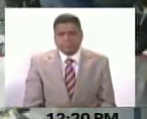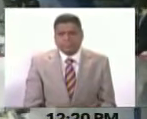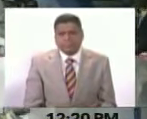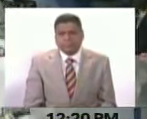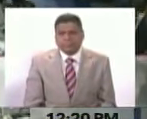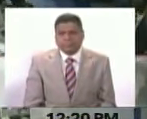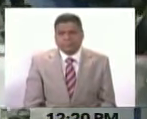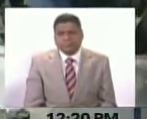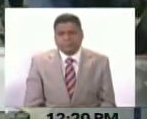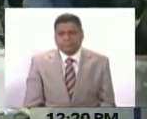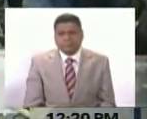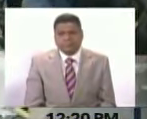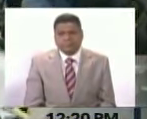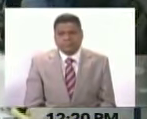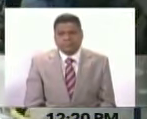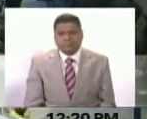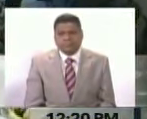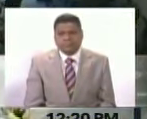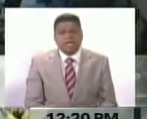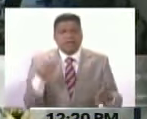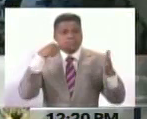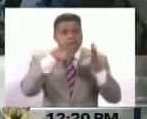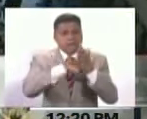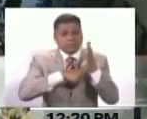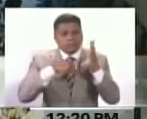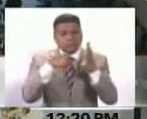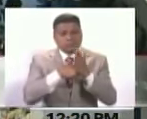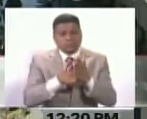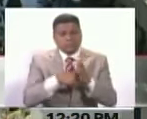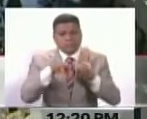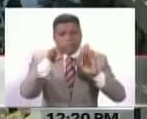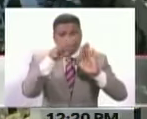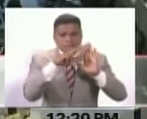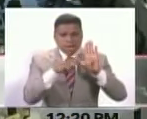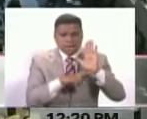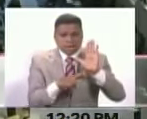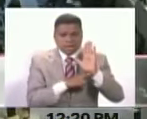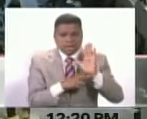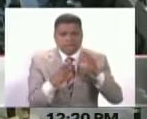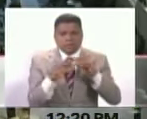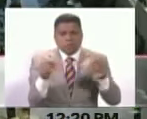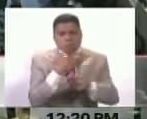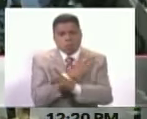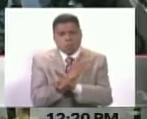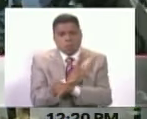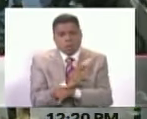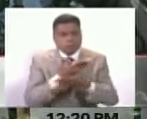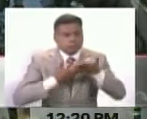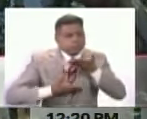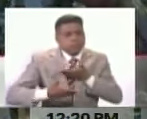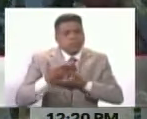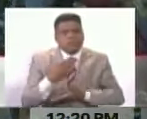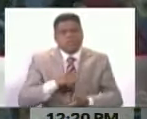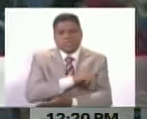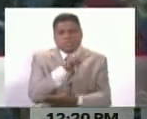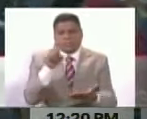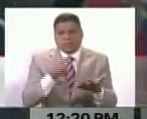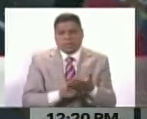Y es la lucha por reglas de juego, de convivencia global, que no excluya a